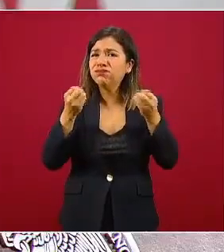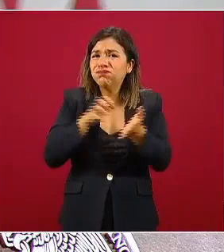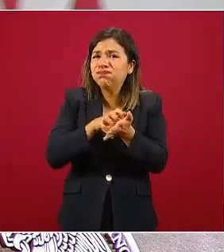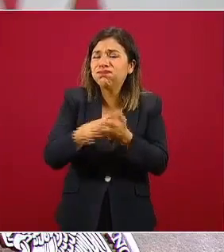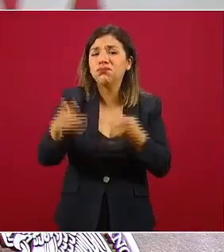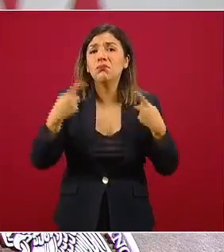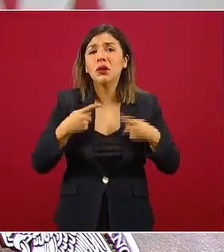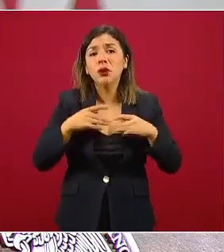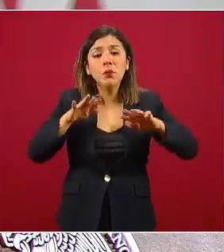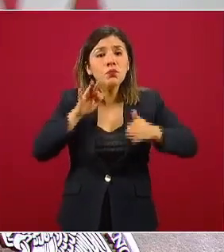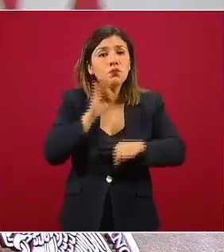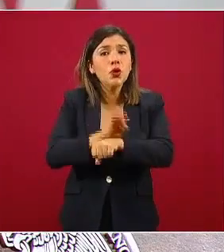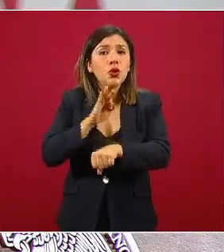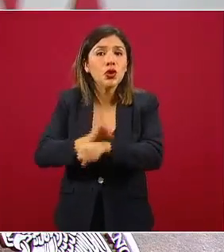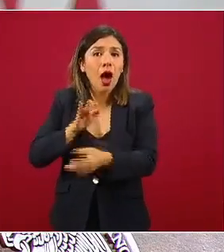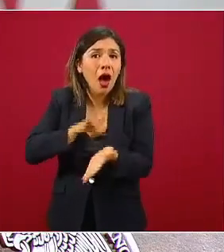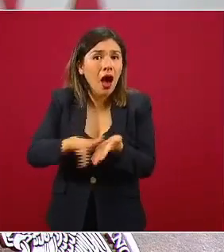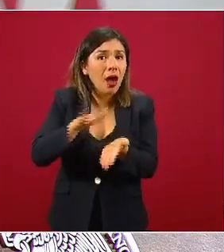proteger